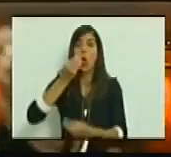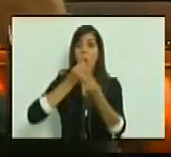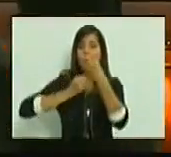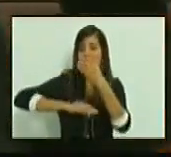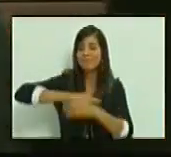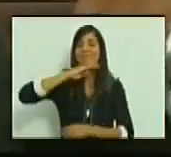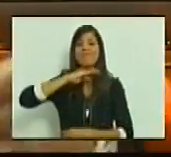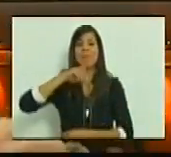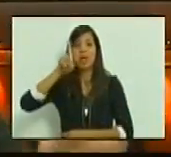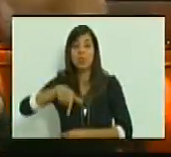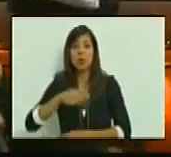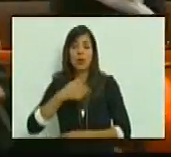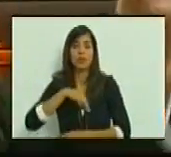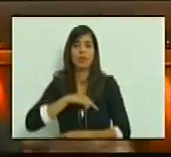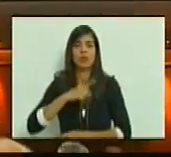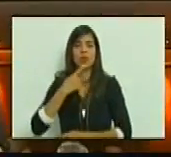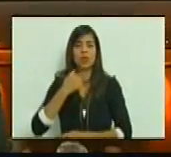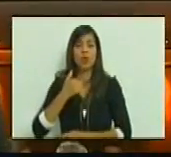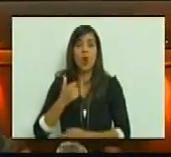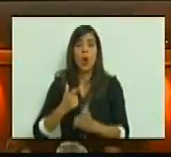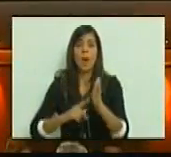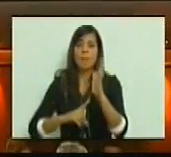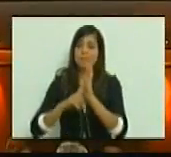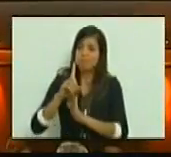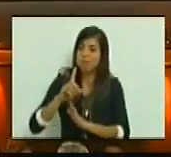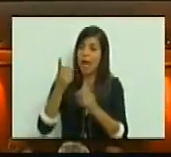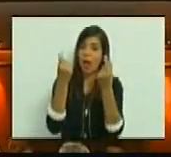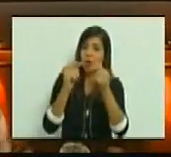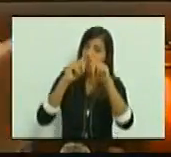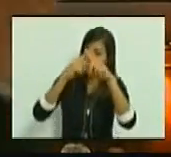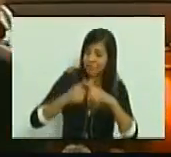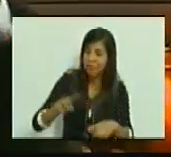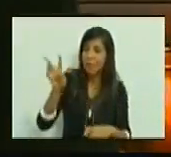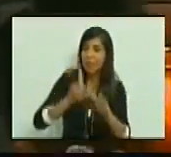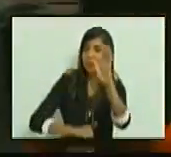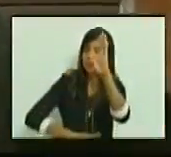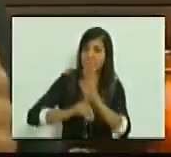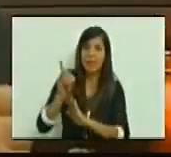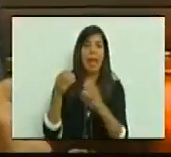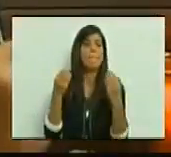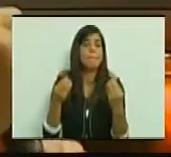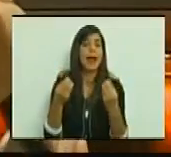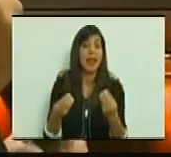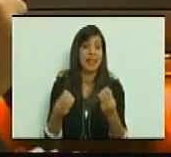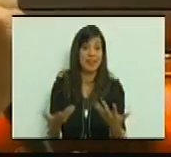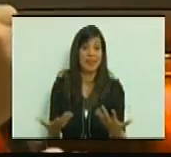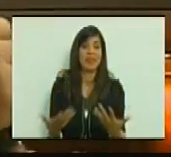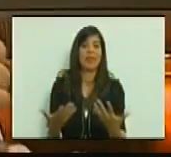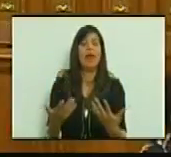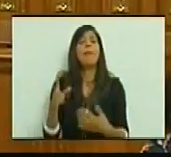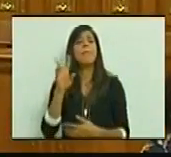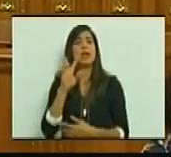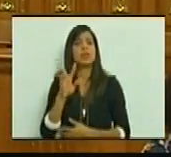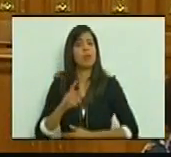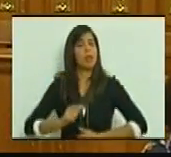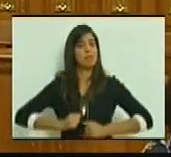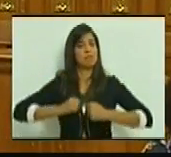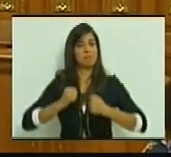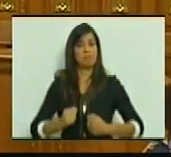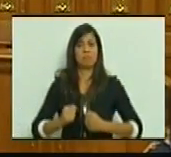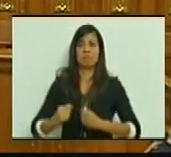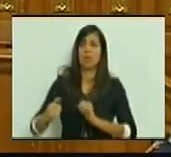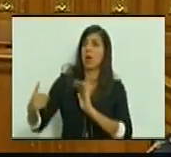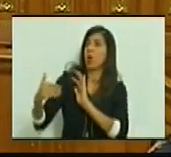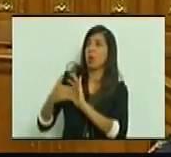en el logro de la construcción de ese modelo económico productivo, para enfrentar en mejores condiciones los